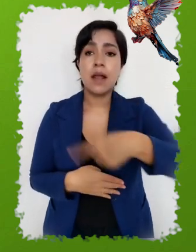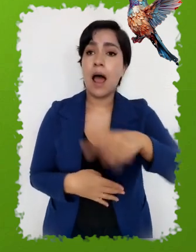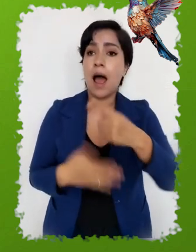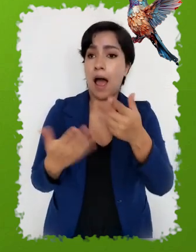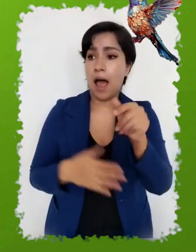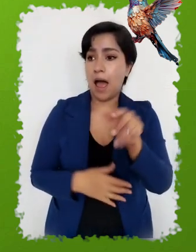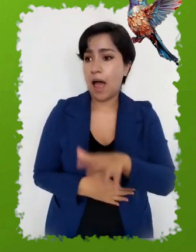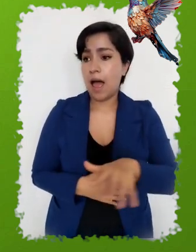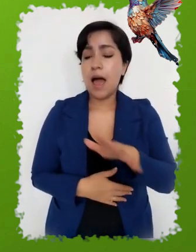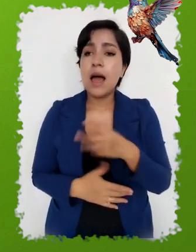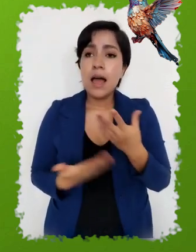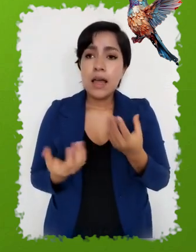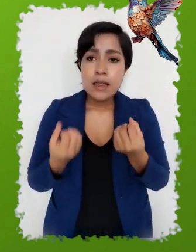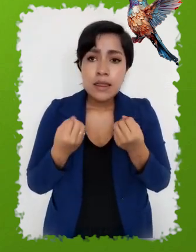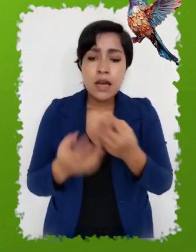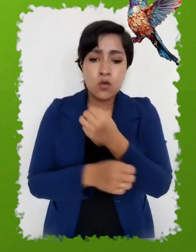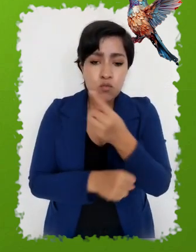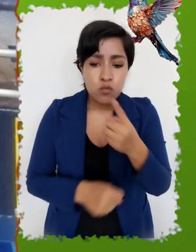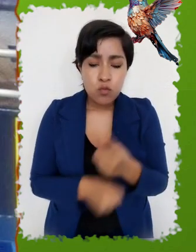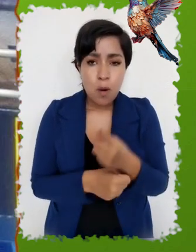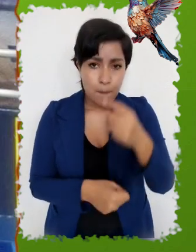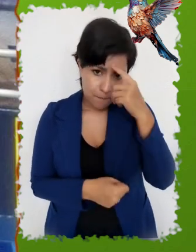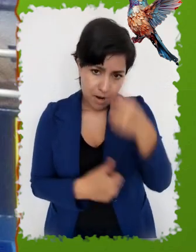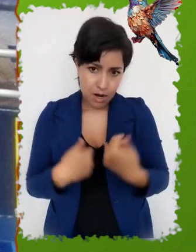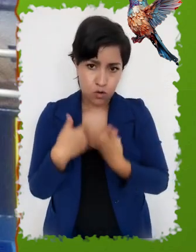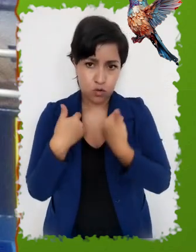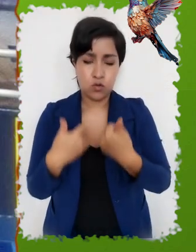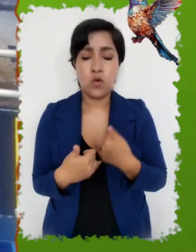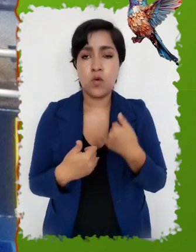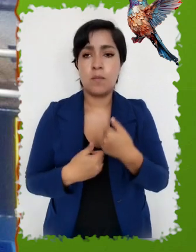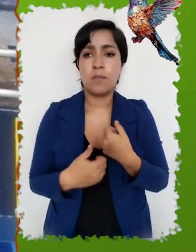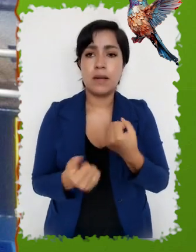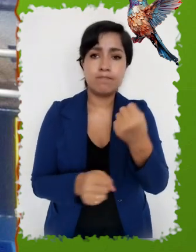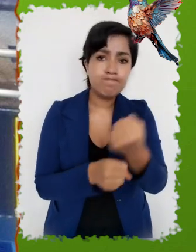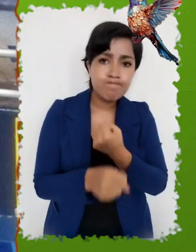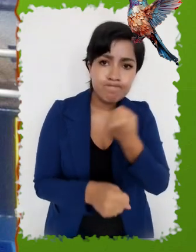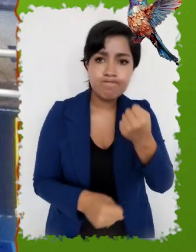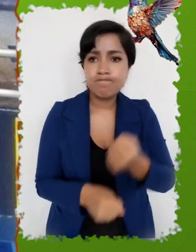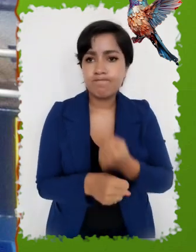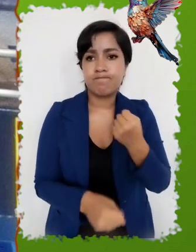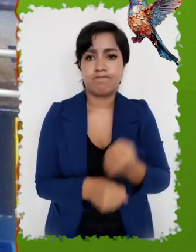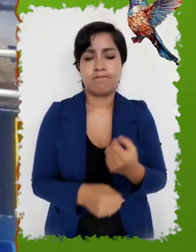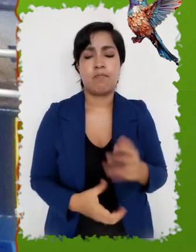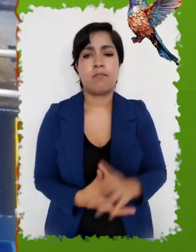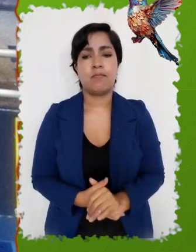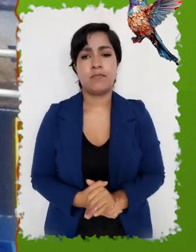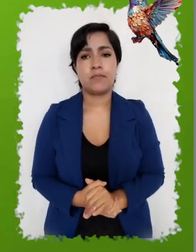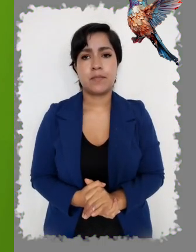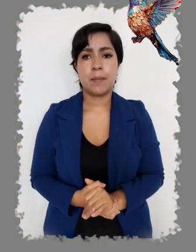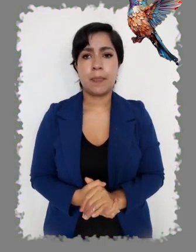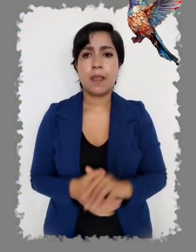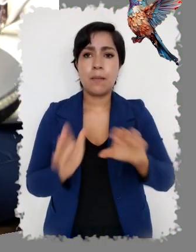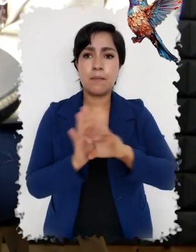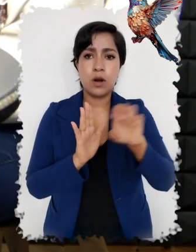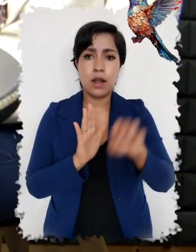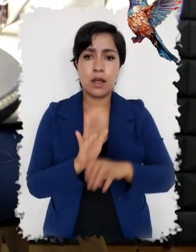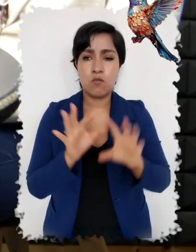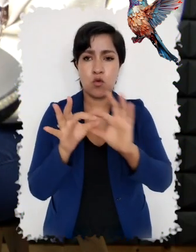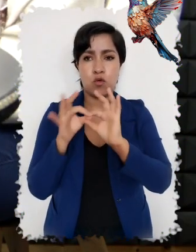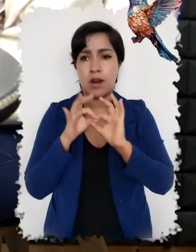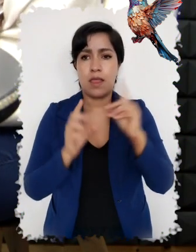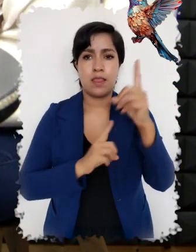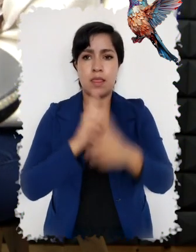special olympics eh facilita oportunidades a estos muchachos con discapacidad intelectual eh Por ejemplo en la